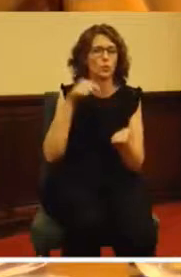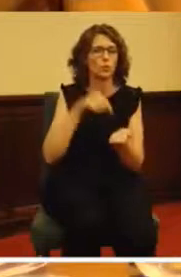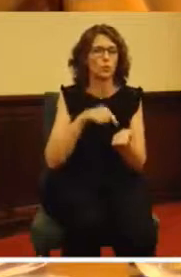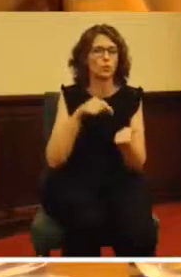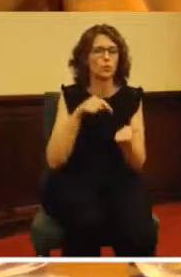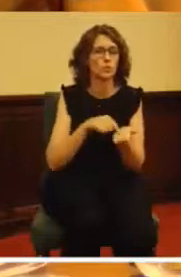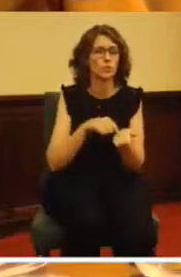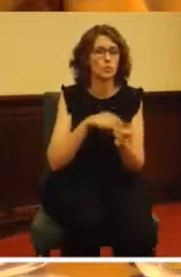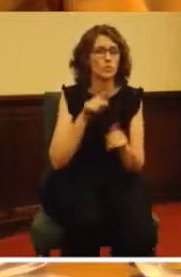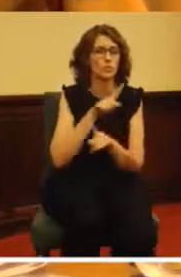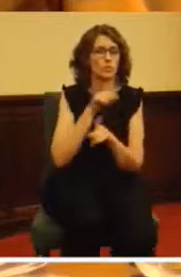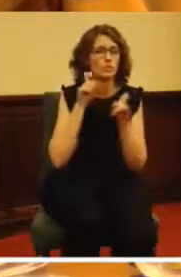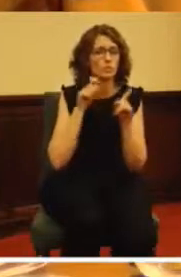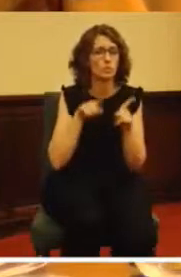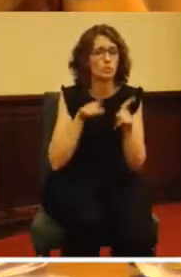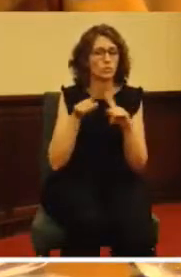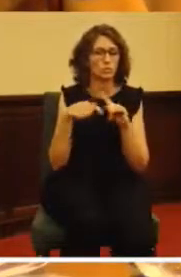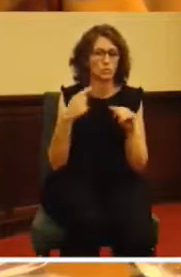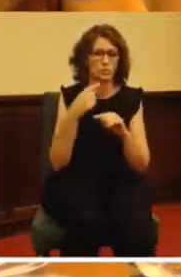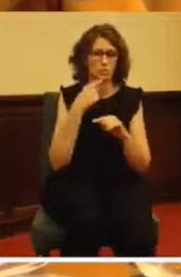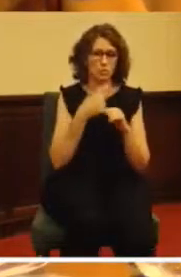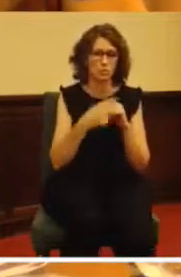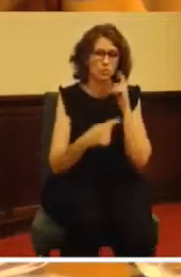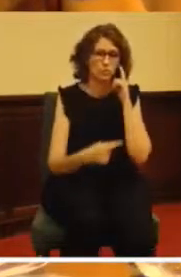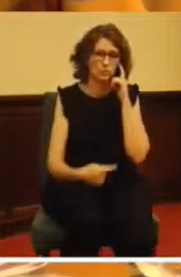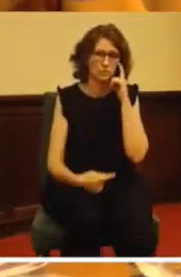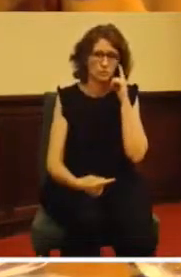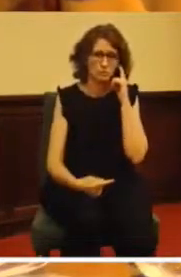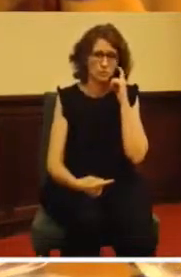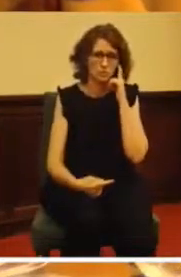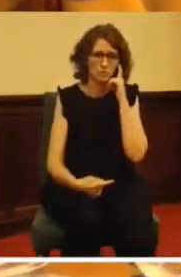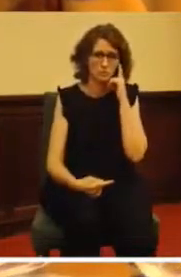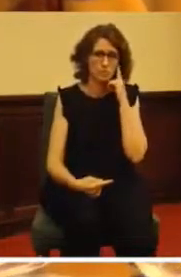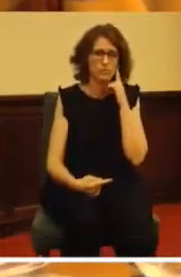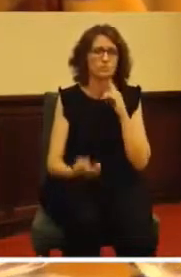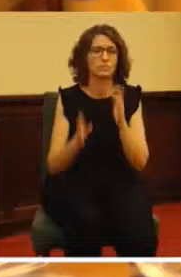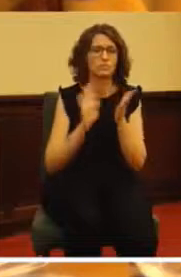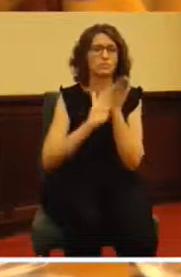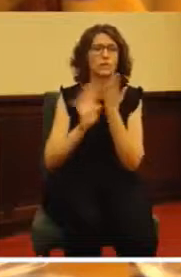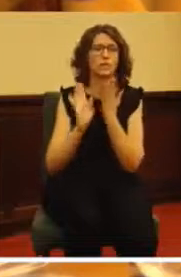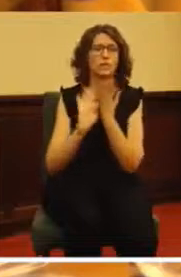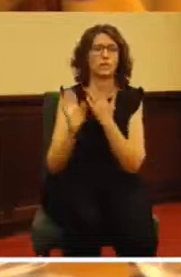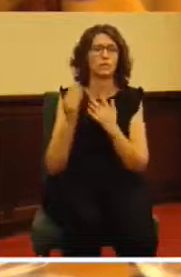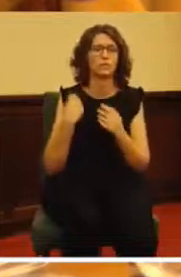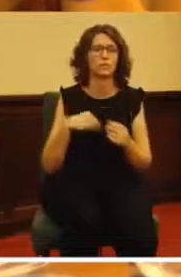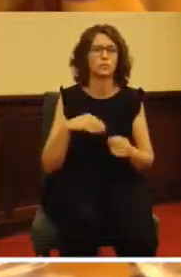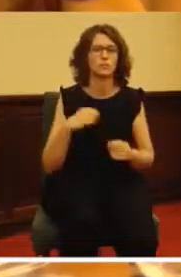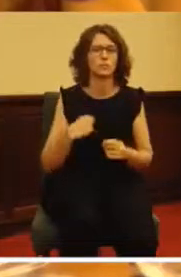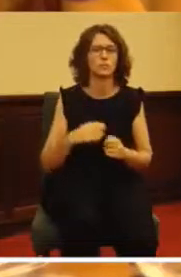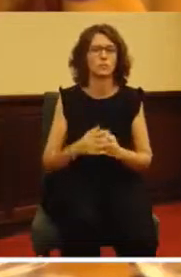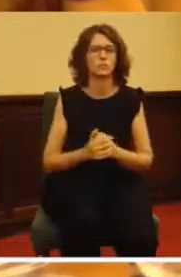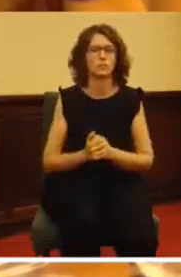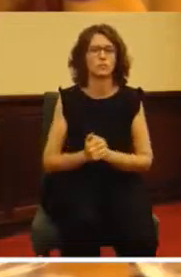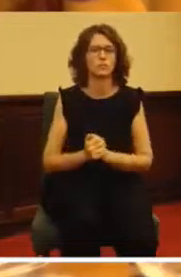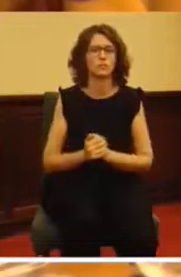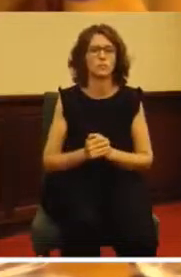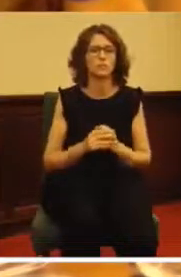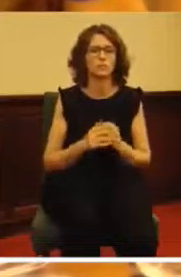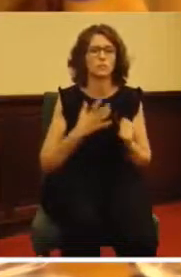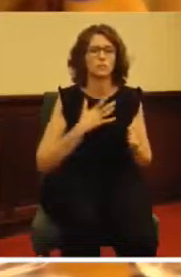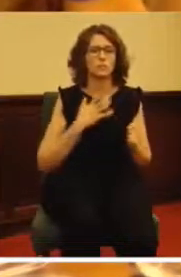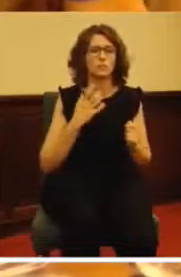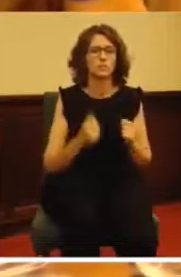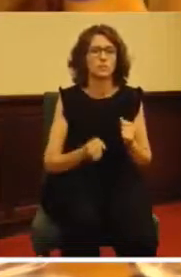voy a despejar esa duda. Y, bueno, pues los vecinos y vecinas de